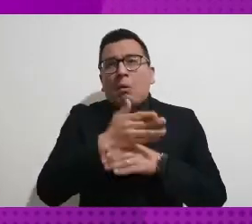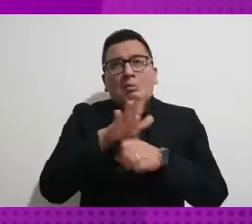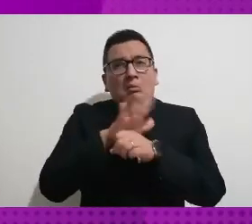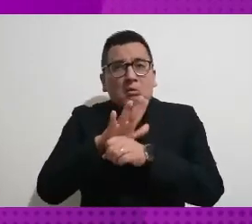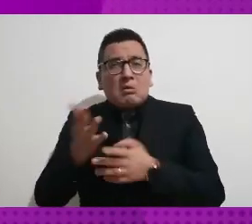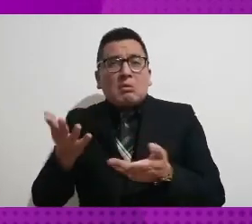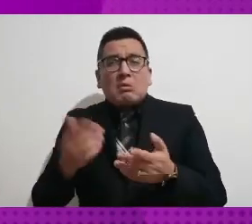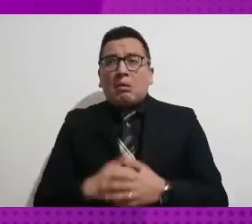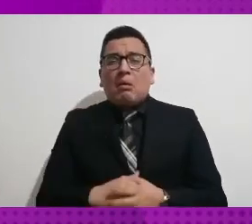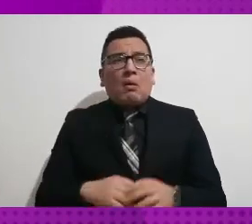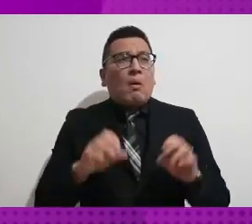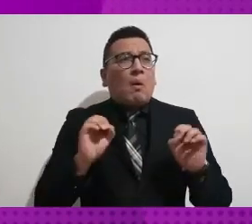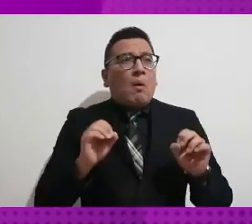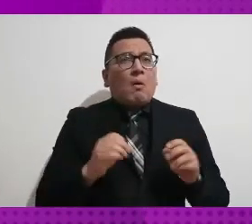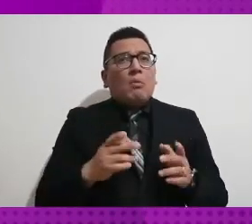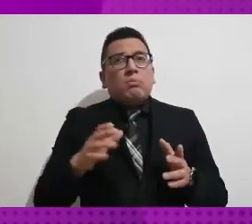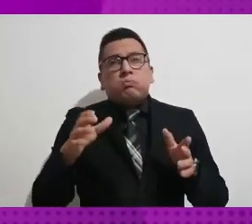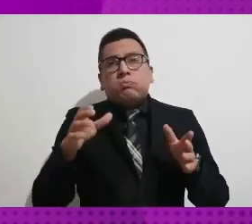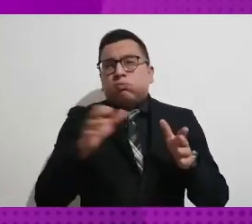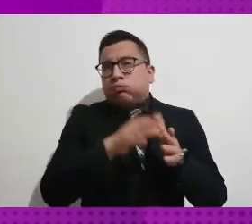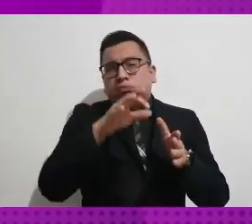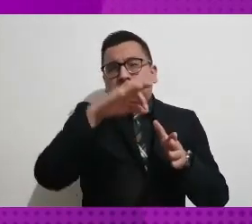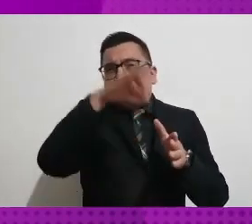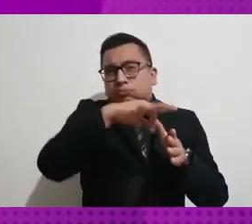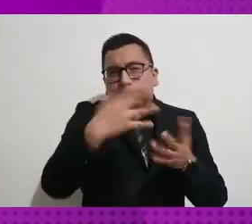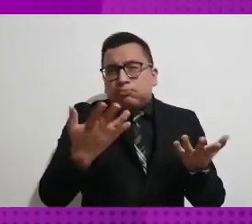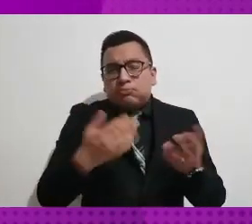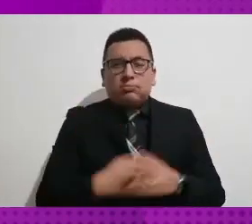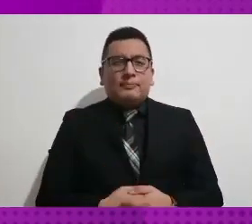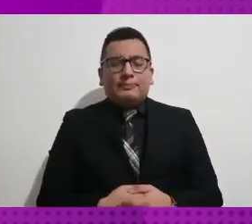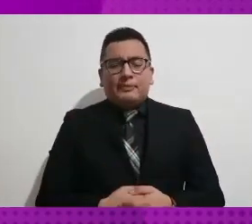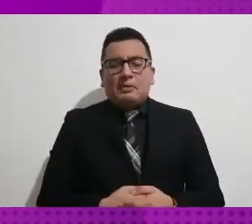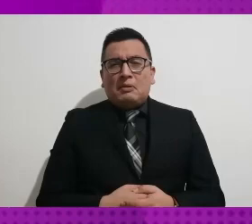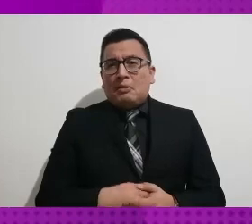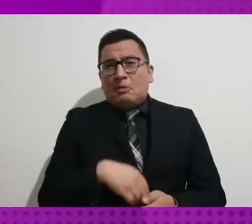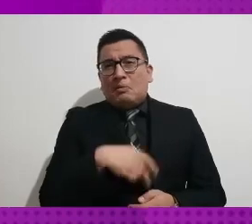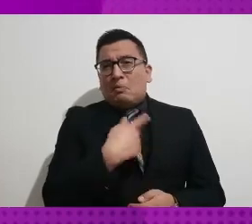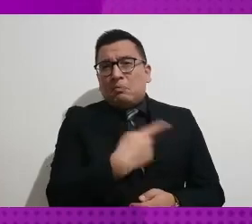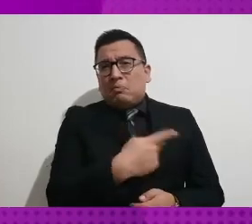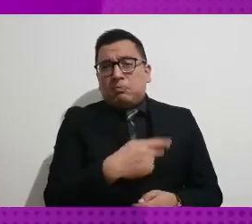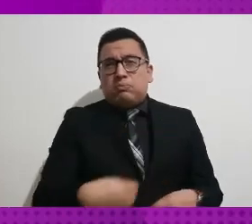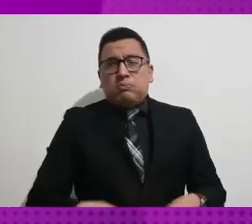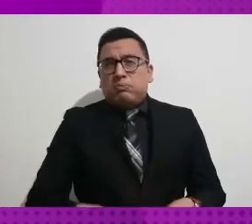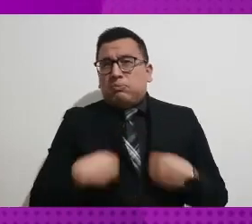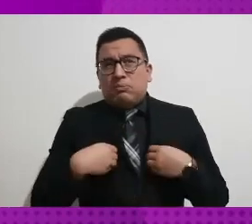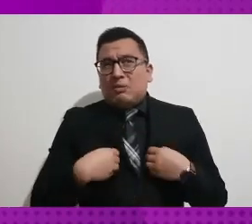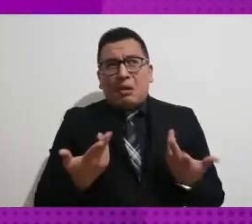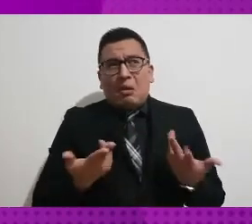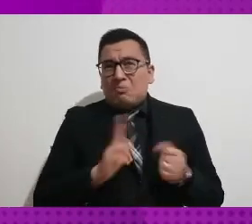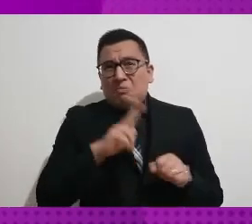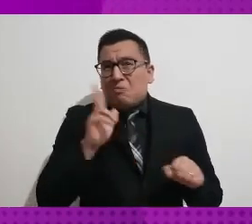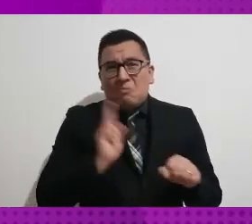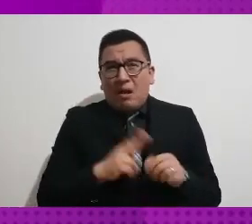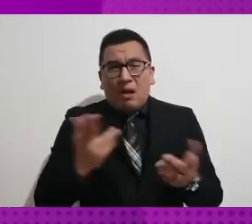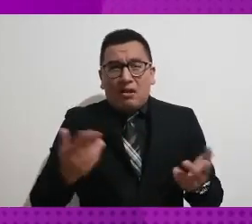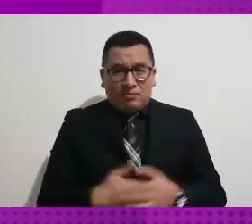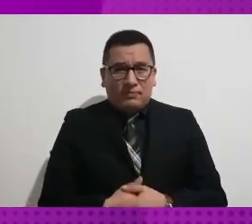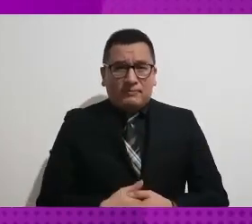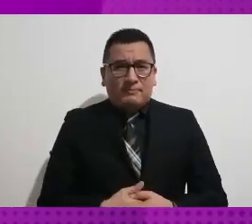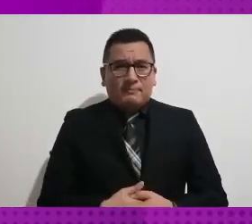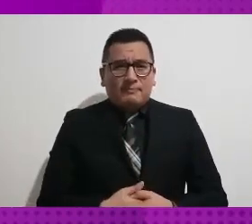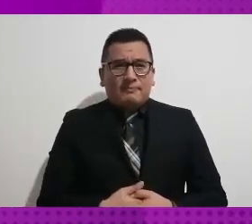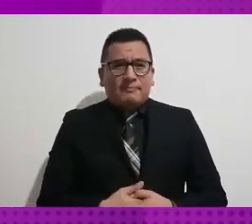vayan a votar, o sea, todo lo que tiene que hacer es el niño, igual que cualquier o